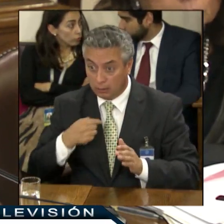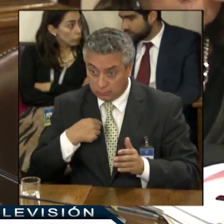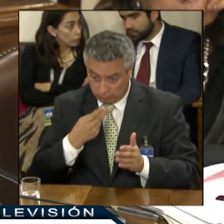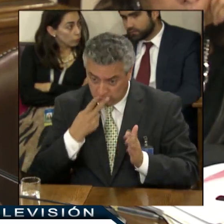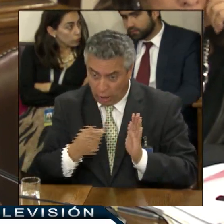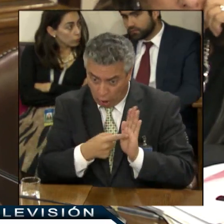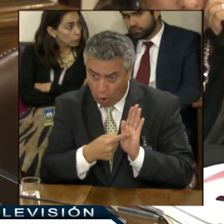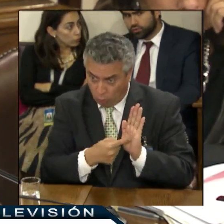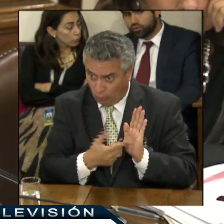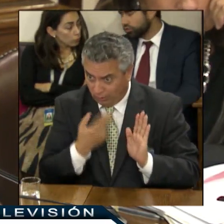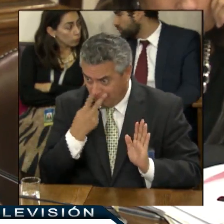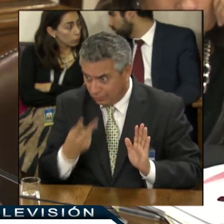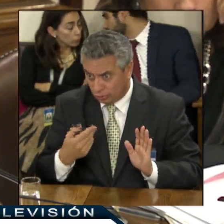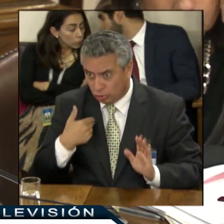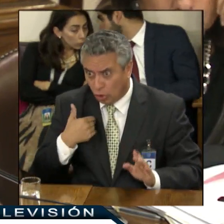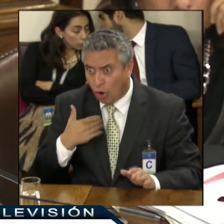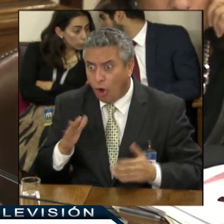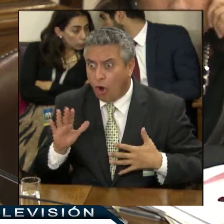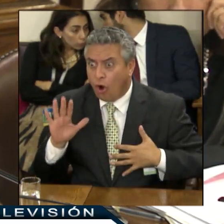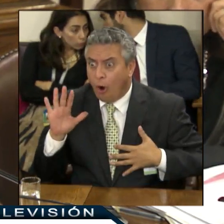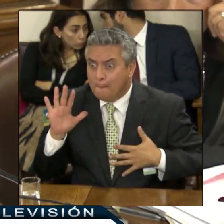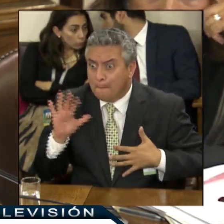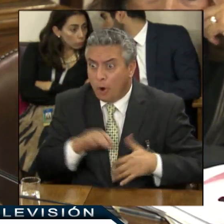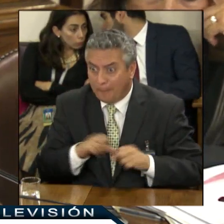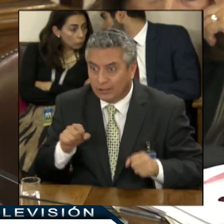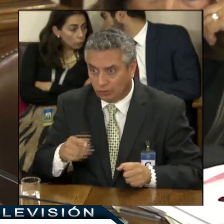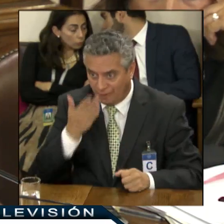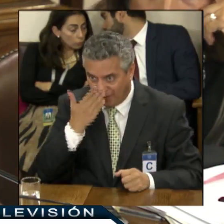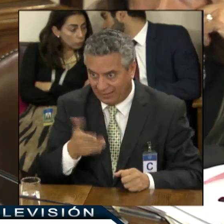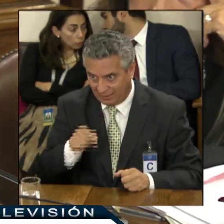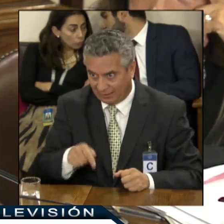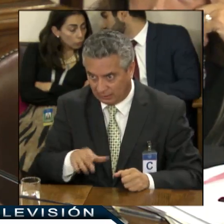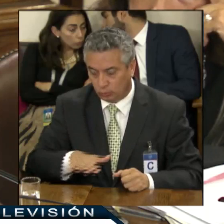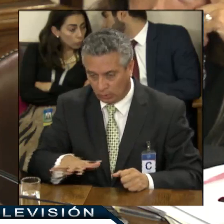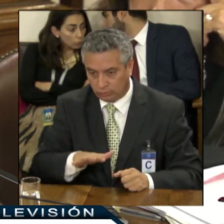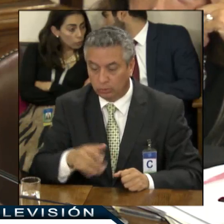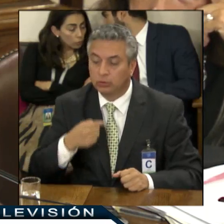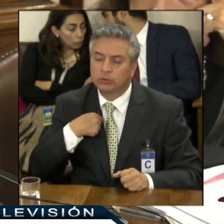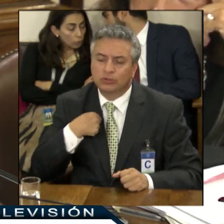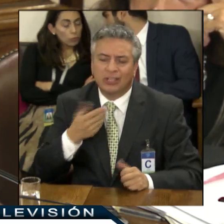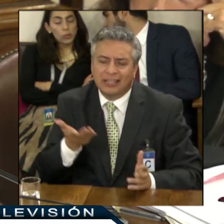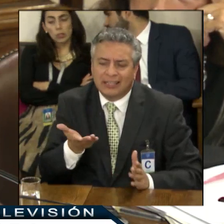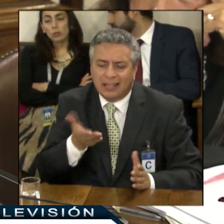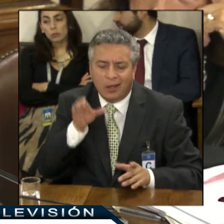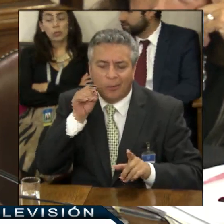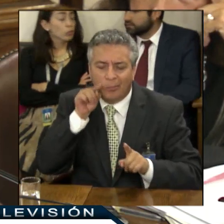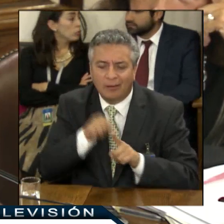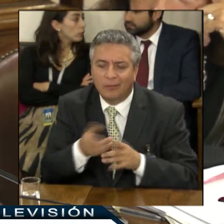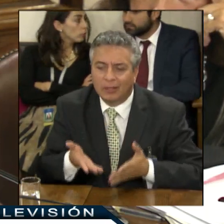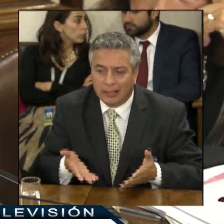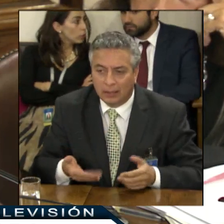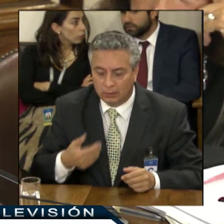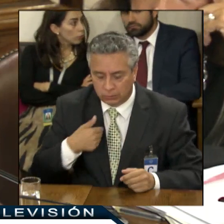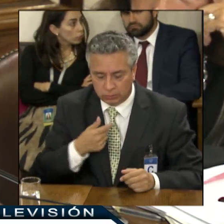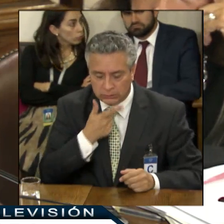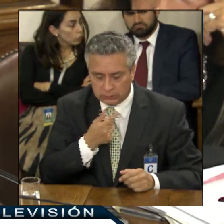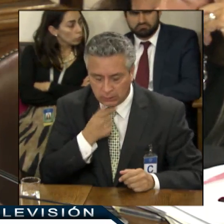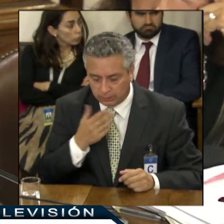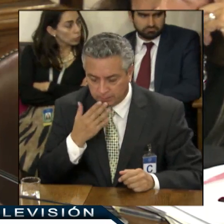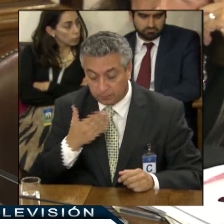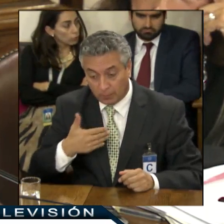compromiso frente a esta situación Por lo tanto yo quiero llegar a lo siguiente a mí me parece